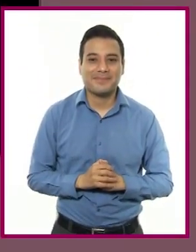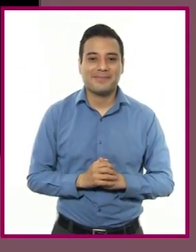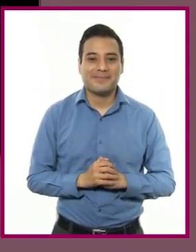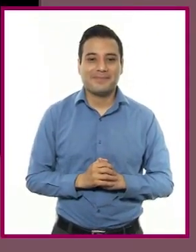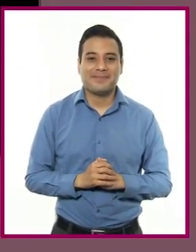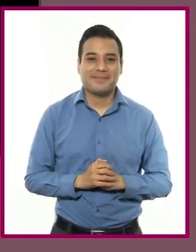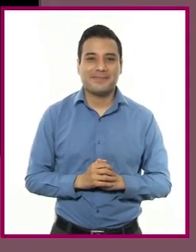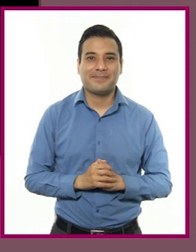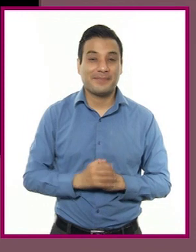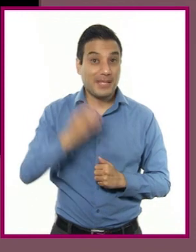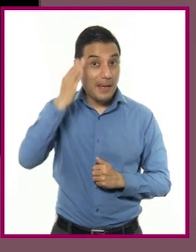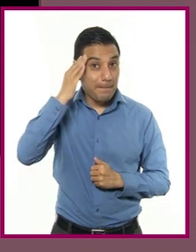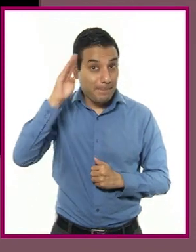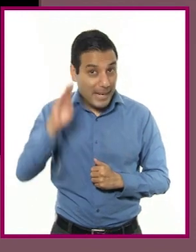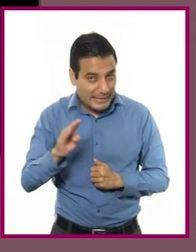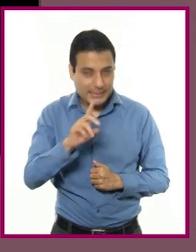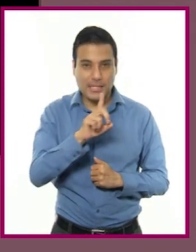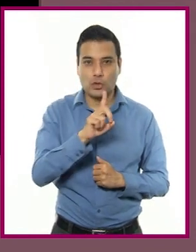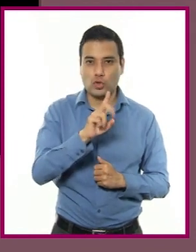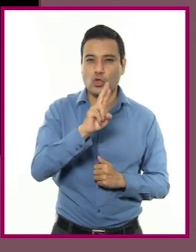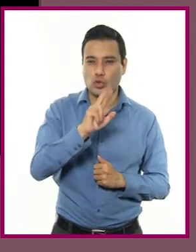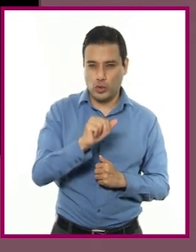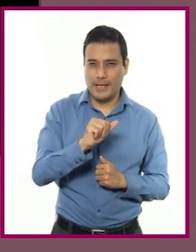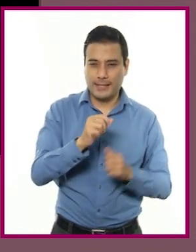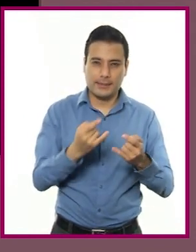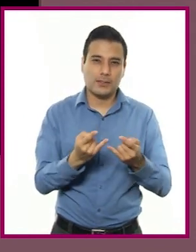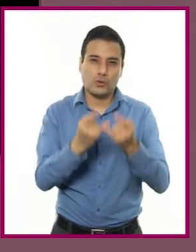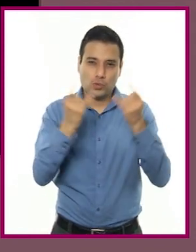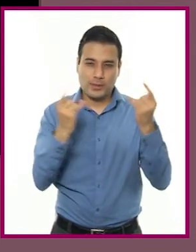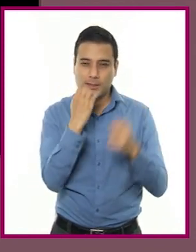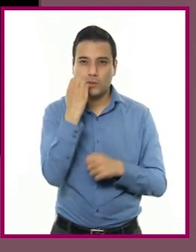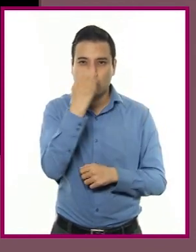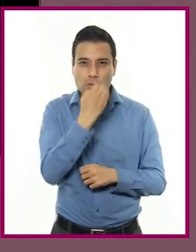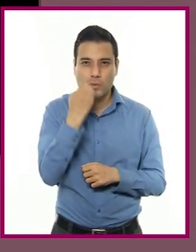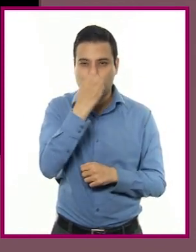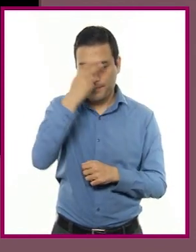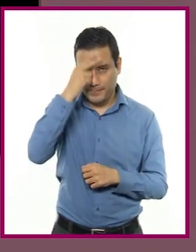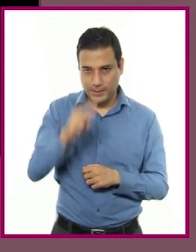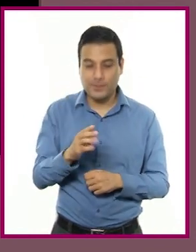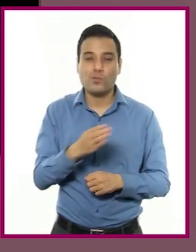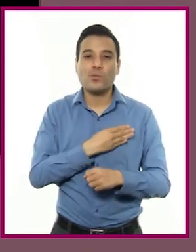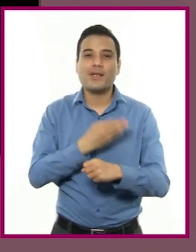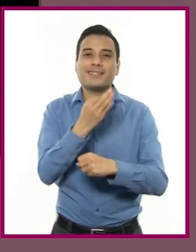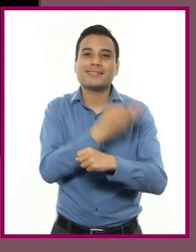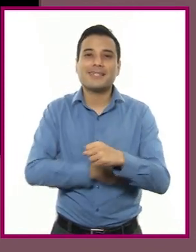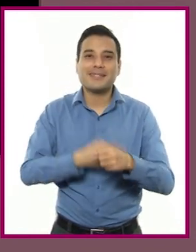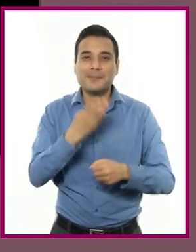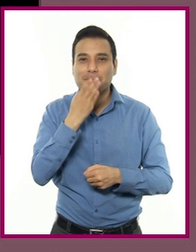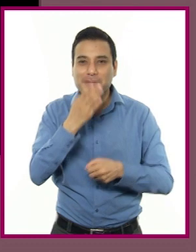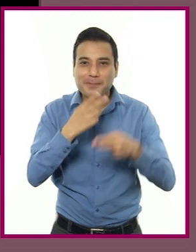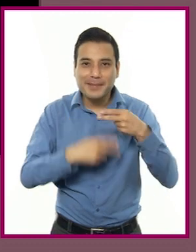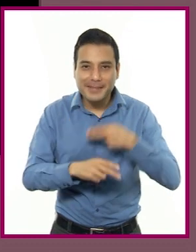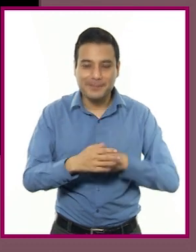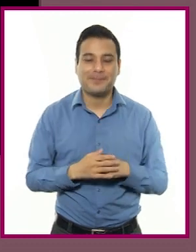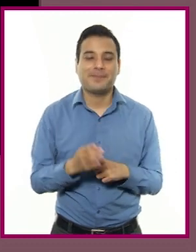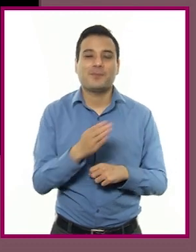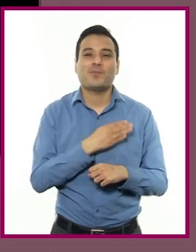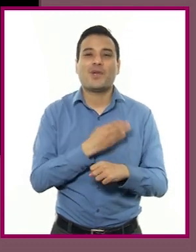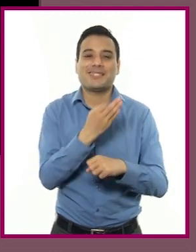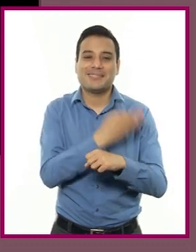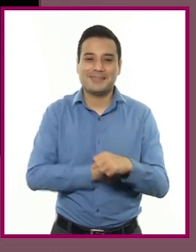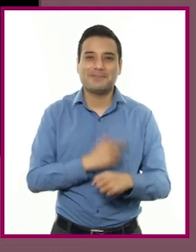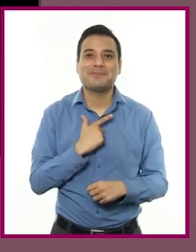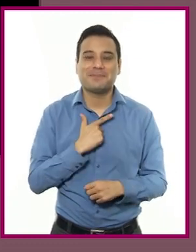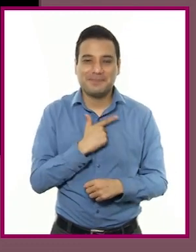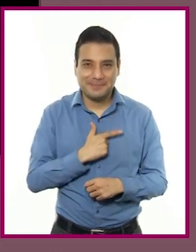y doctora en Historia por el Colegio de México. Buenas tardes y bienvenida, doctora. Buenas tardes, mucho